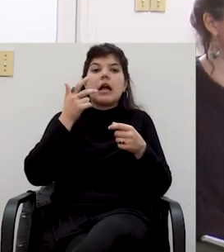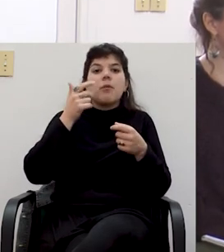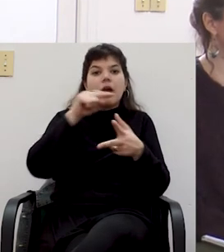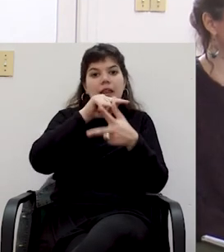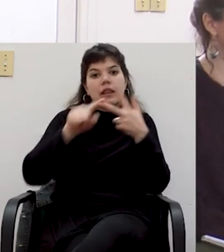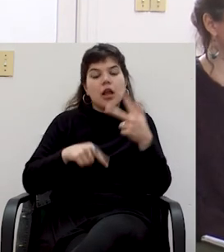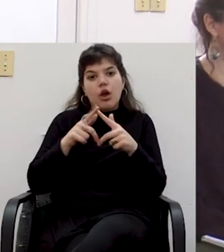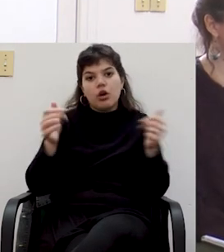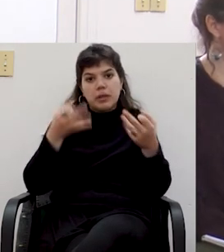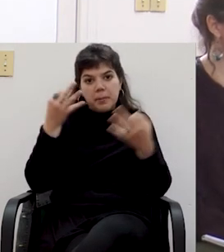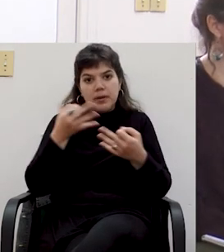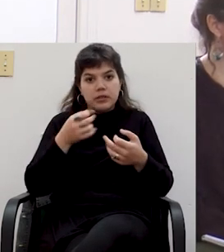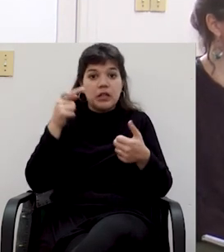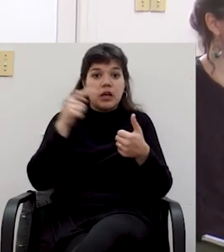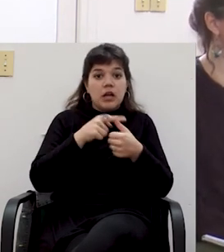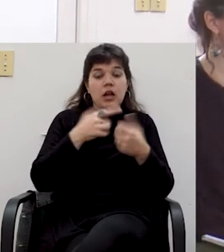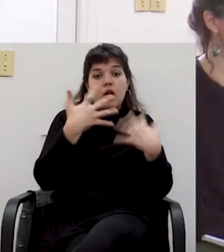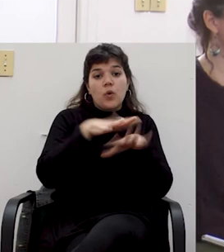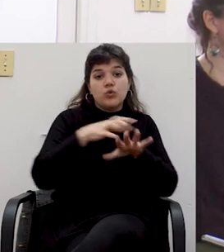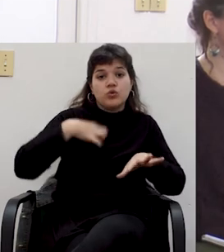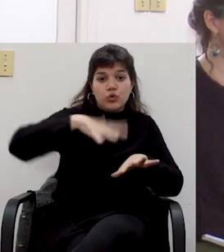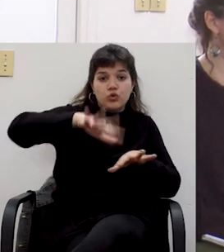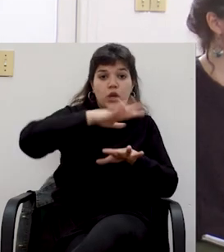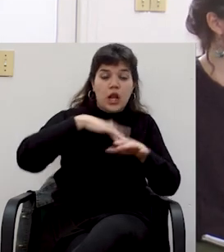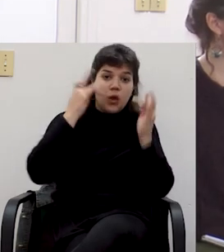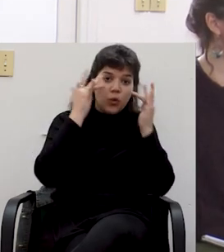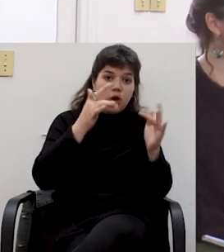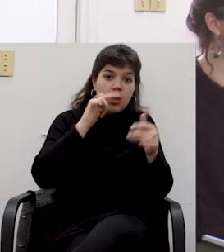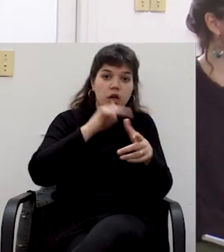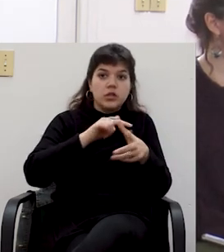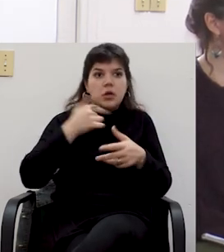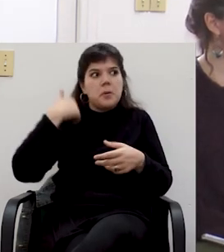particulares que tienen que ver con inclusión social y educativa. Para nosotros